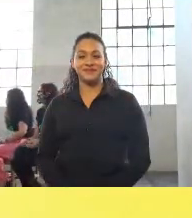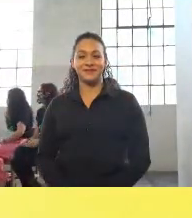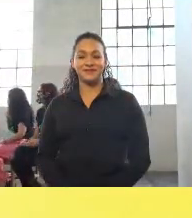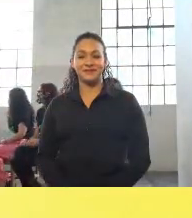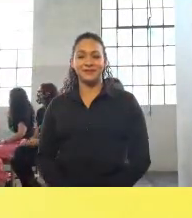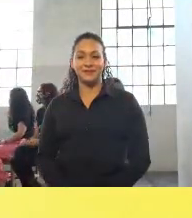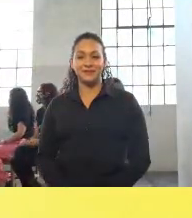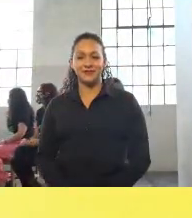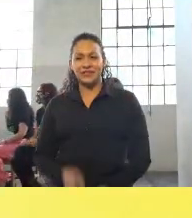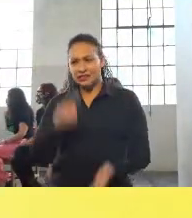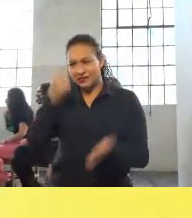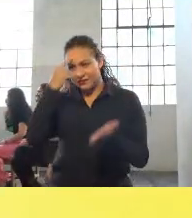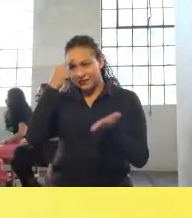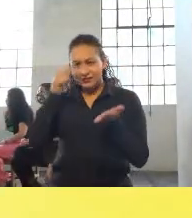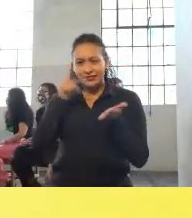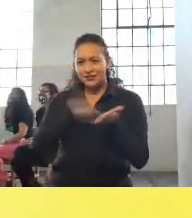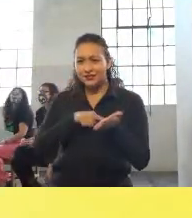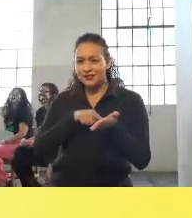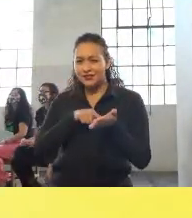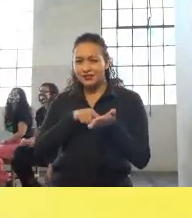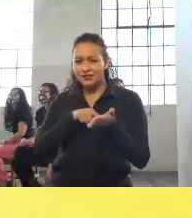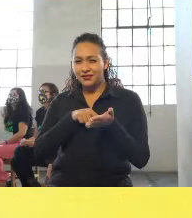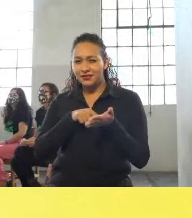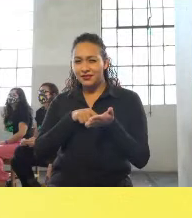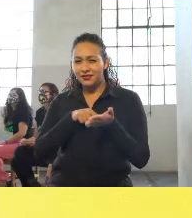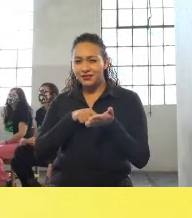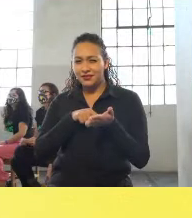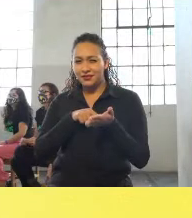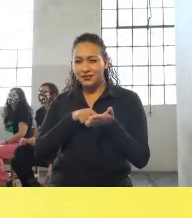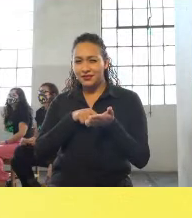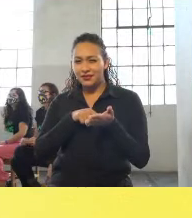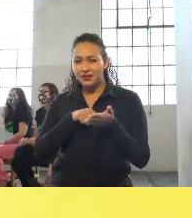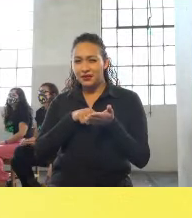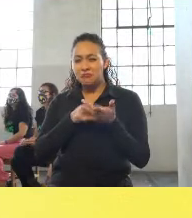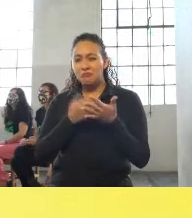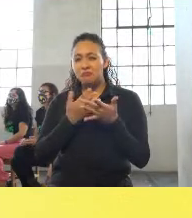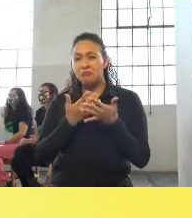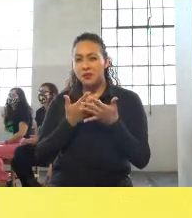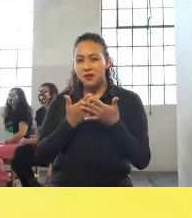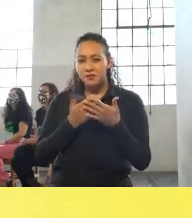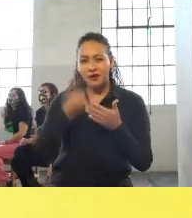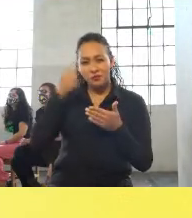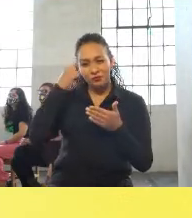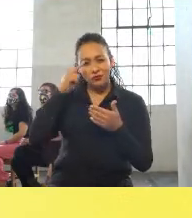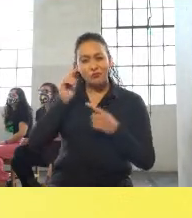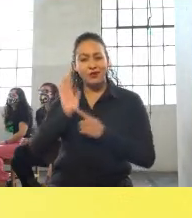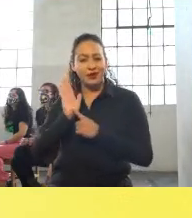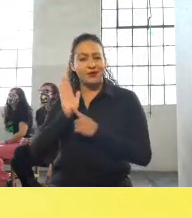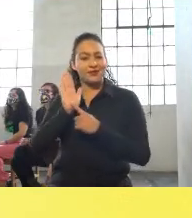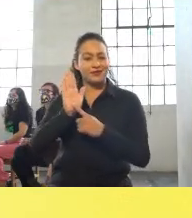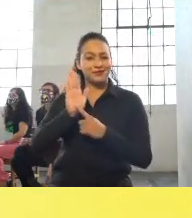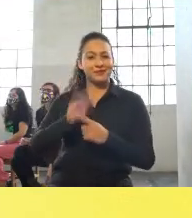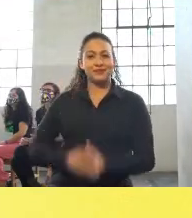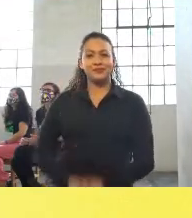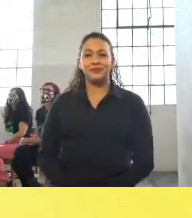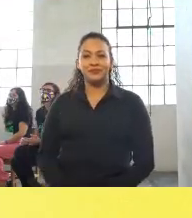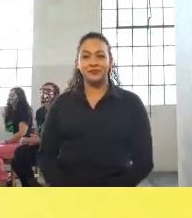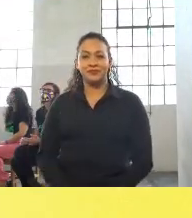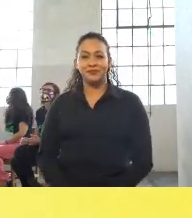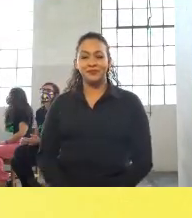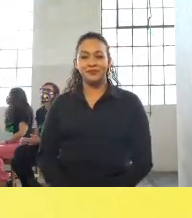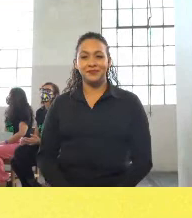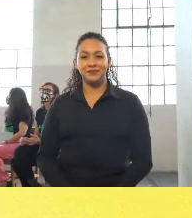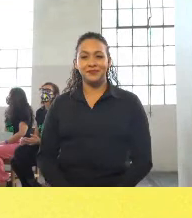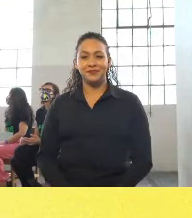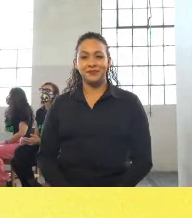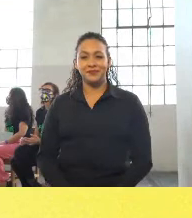Creo que, no sé si pausamos tantito, seguimos, ¿sí? Okay. Bueno. Todo bien, ¿qué pasa? Es que parece ser